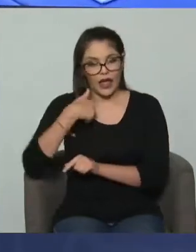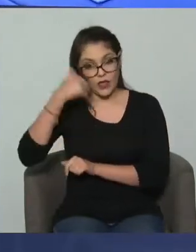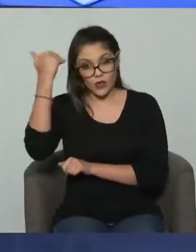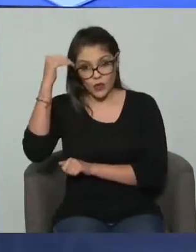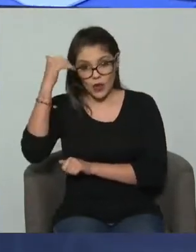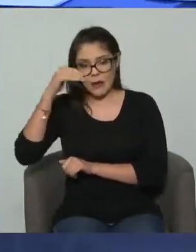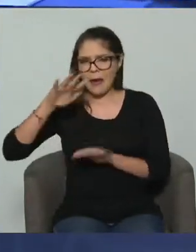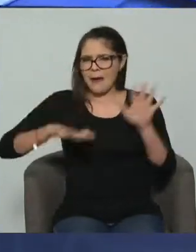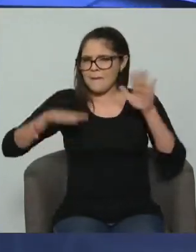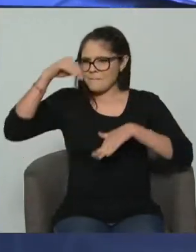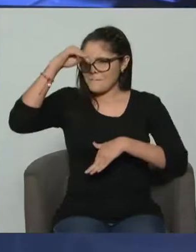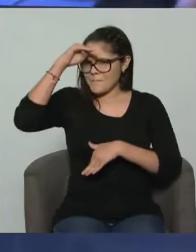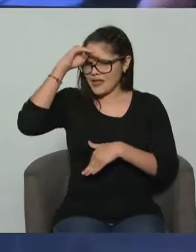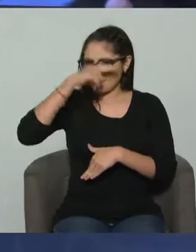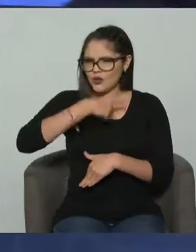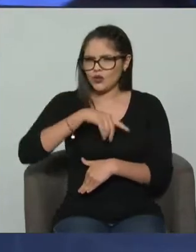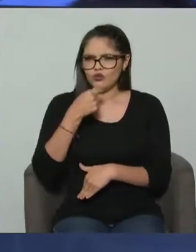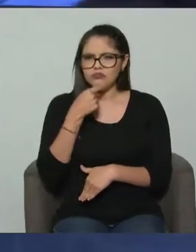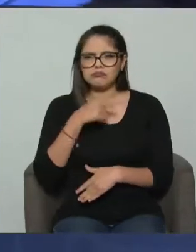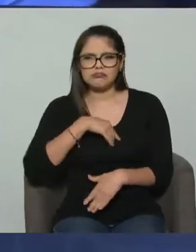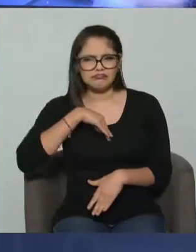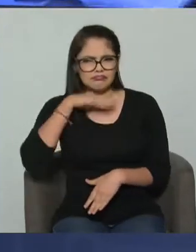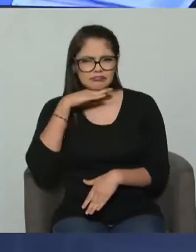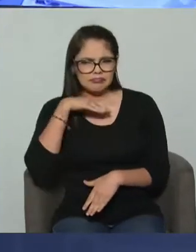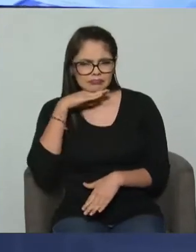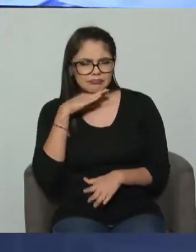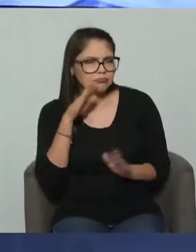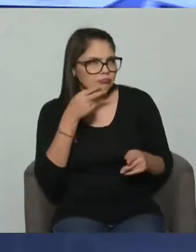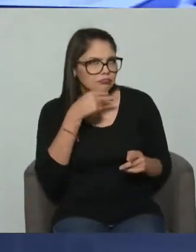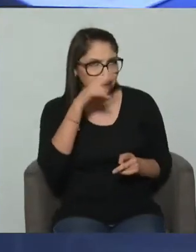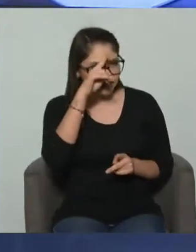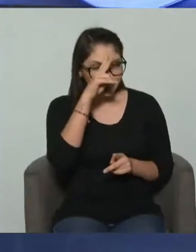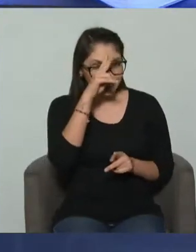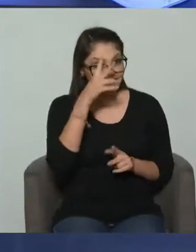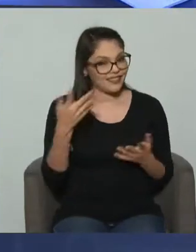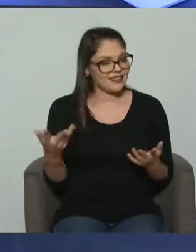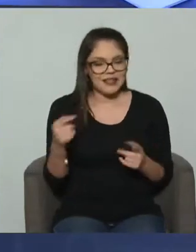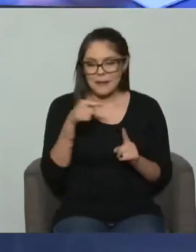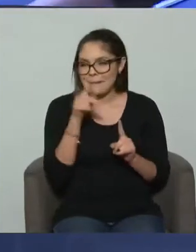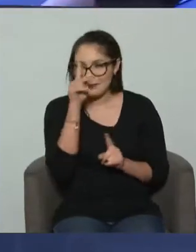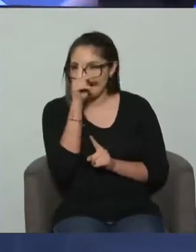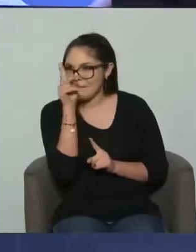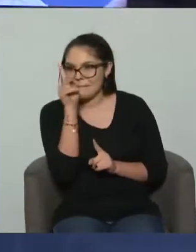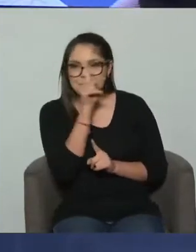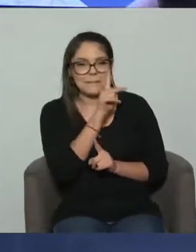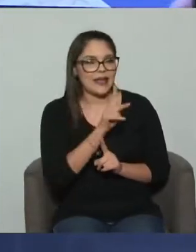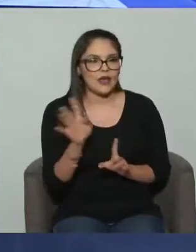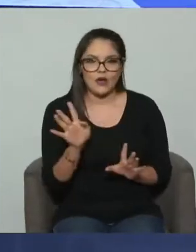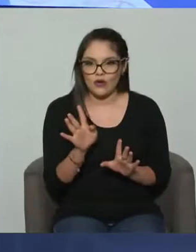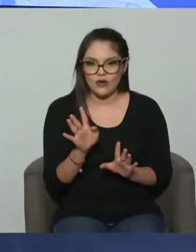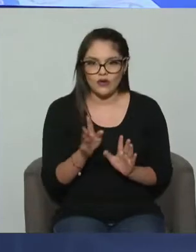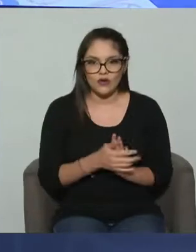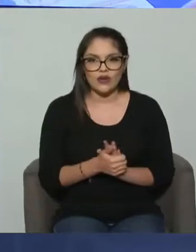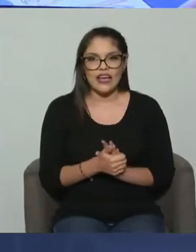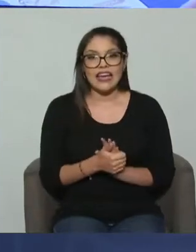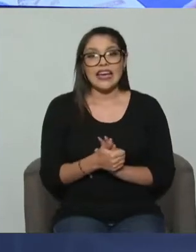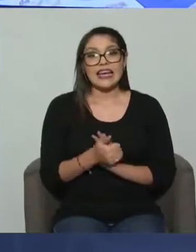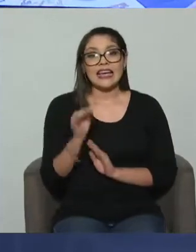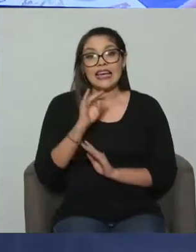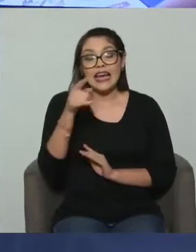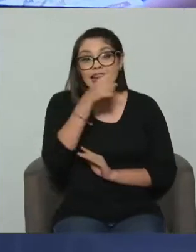nuestros niños no se dan cuenta de las cosas. Hay un dicho que creo que lo hemos ya comentado aquí en el programa, en donde